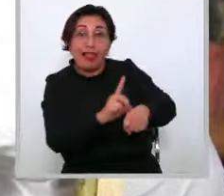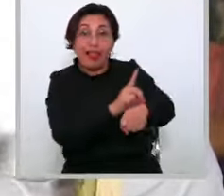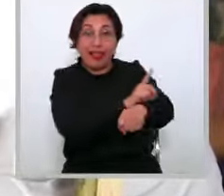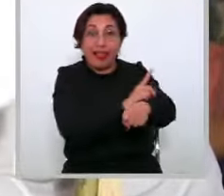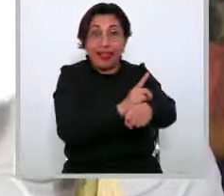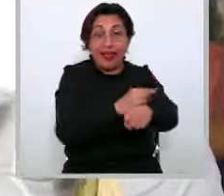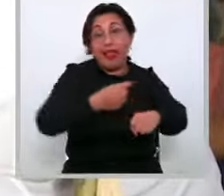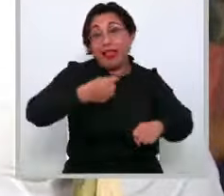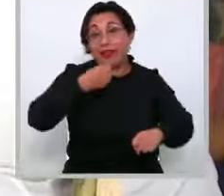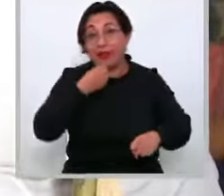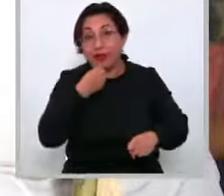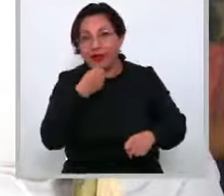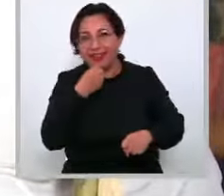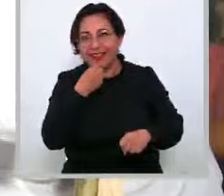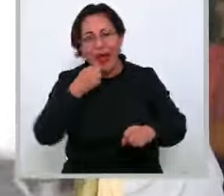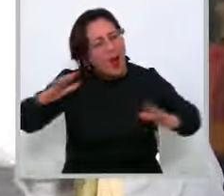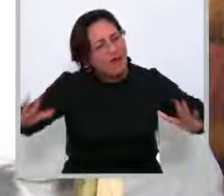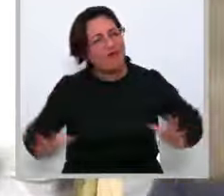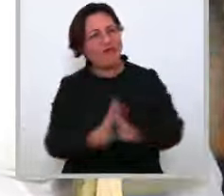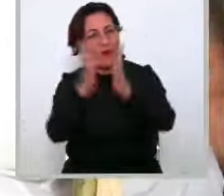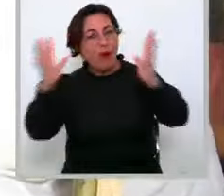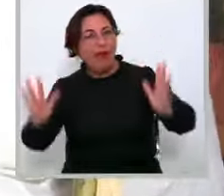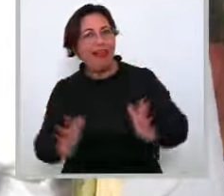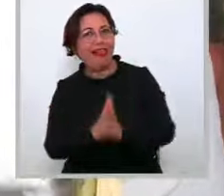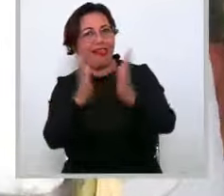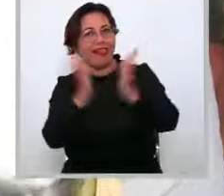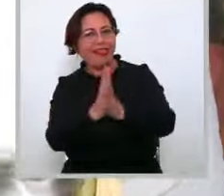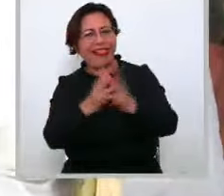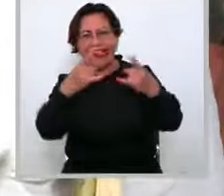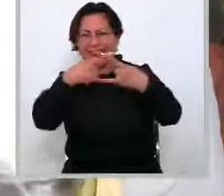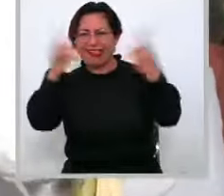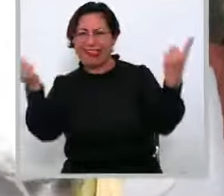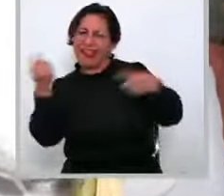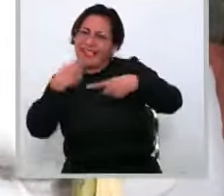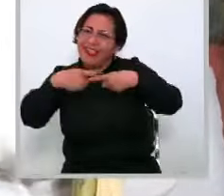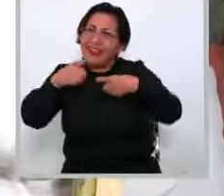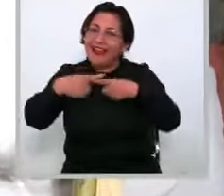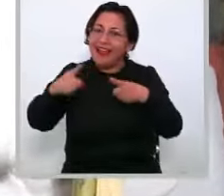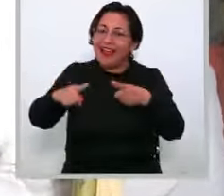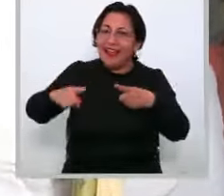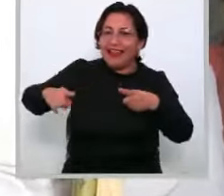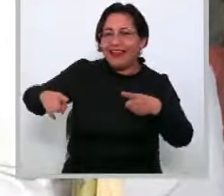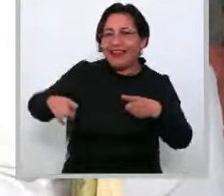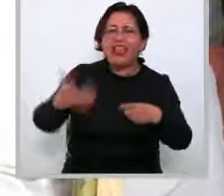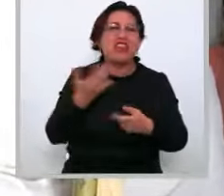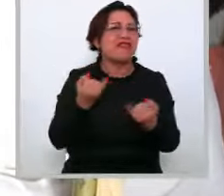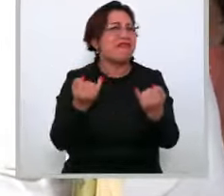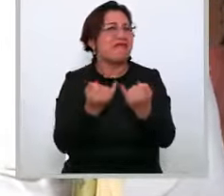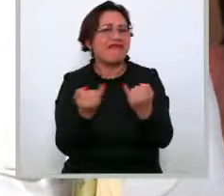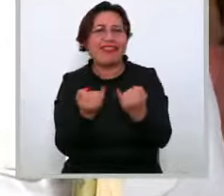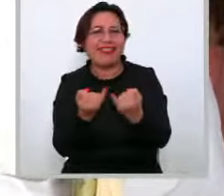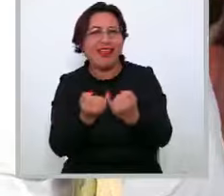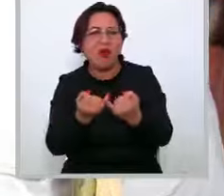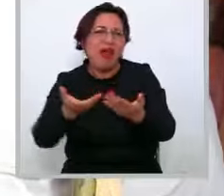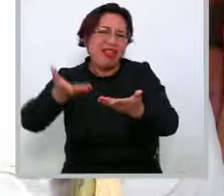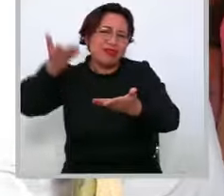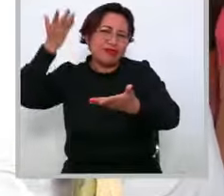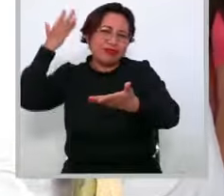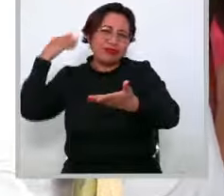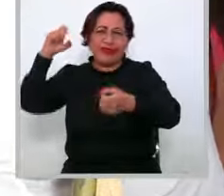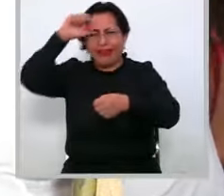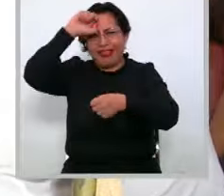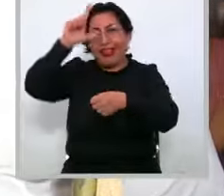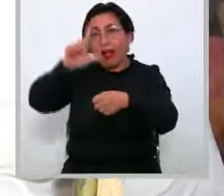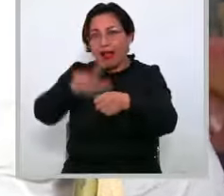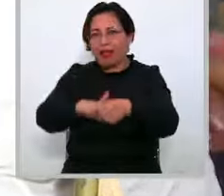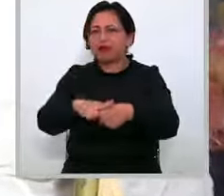los niños. Entonces estamos compartiendo historias de otras regiones, leyendas y aparte la cultura, que es muy, muy,